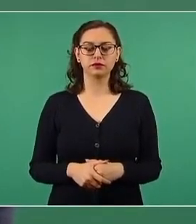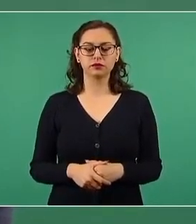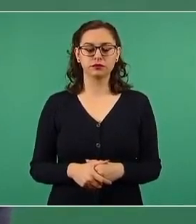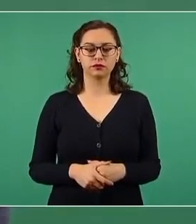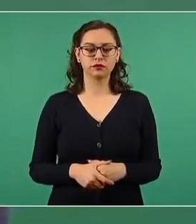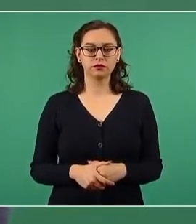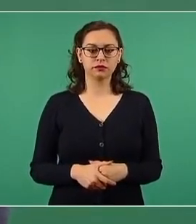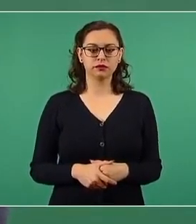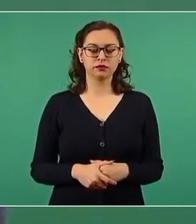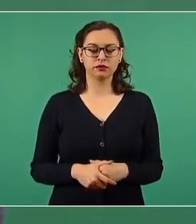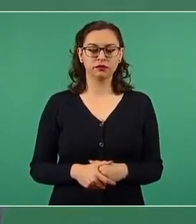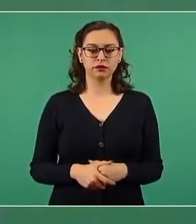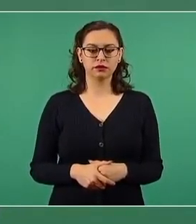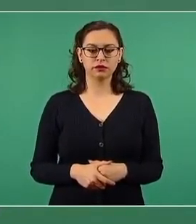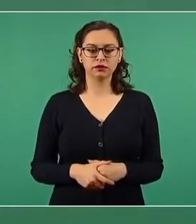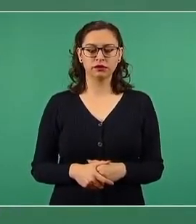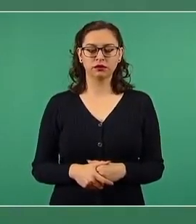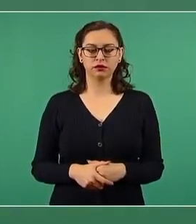Sucia?